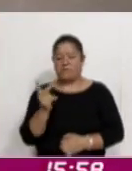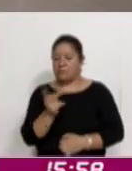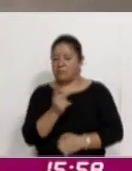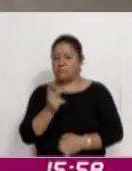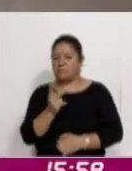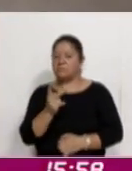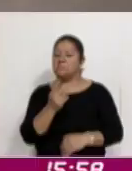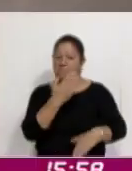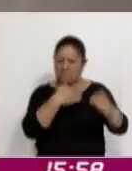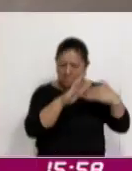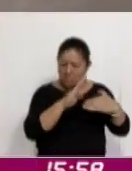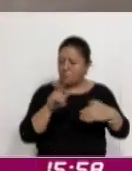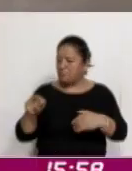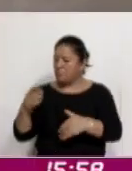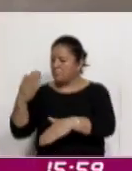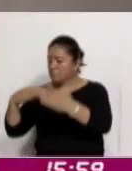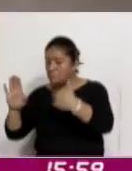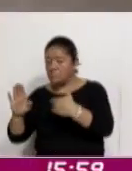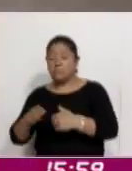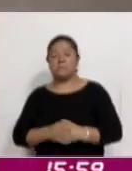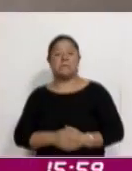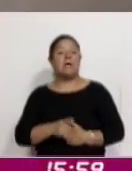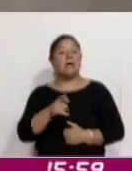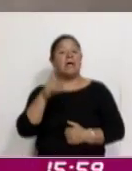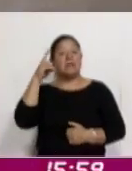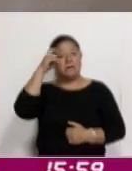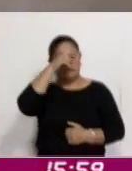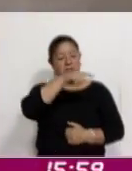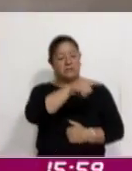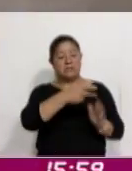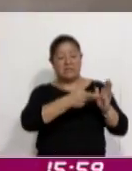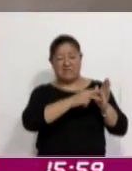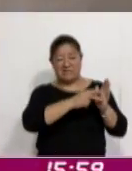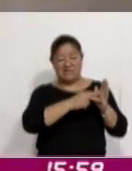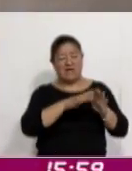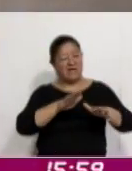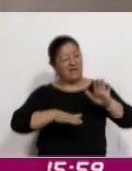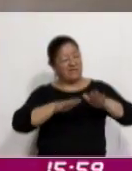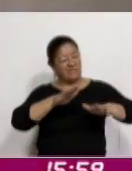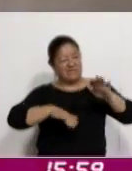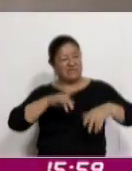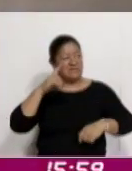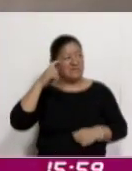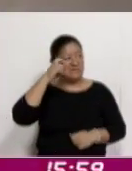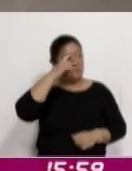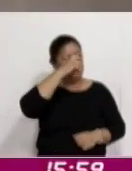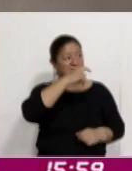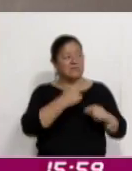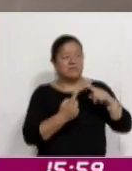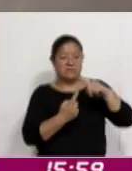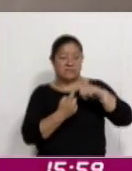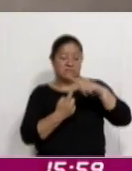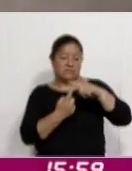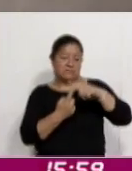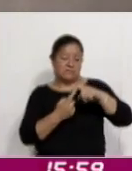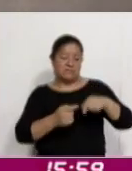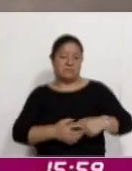poco complicado ya que como es una ingeniería, a veces me complica la tarea